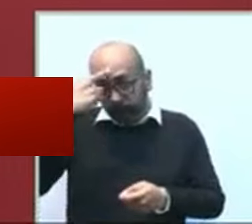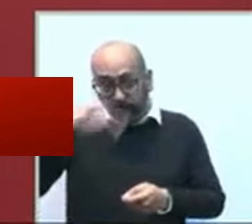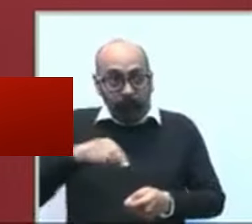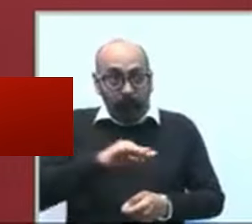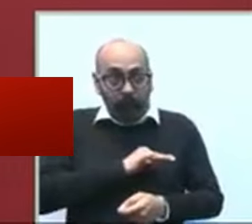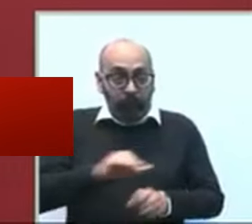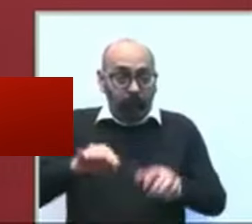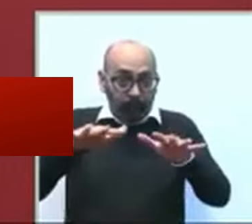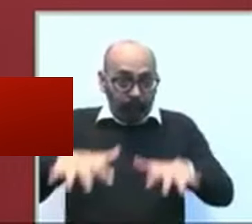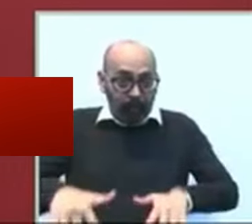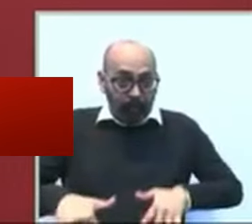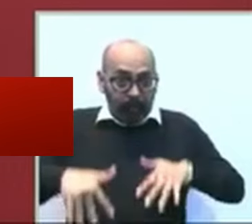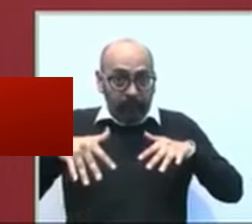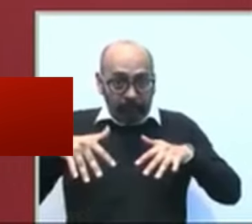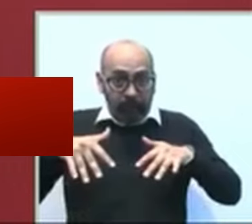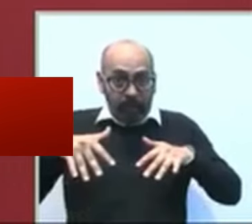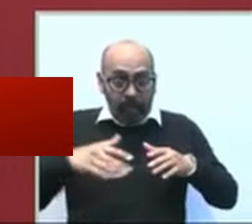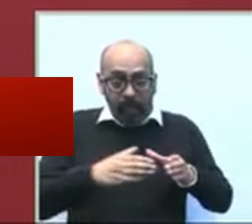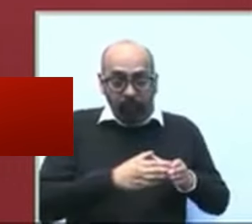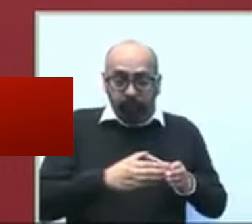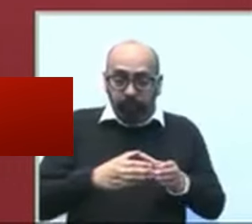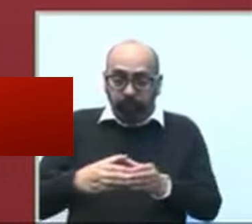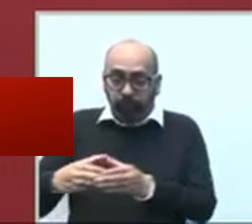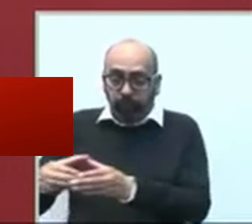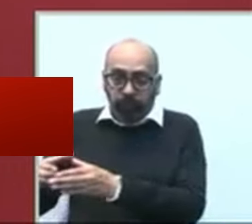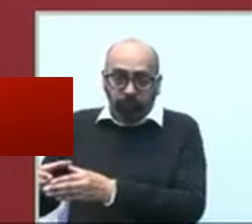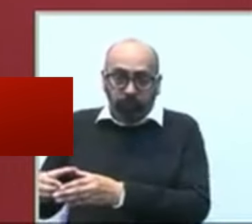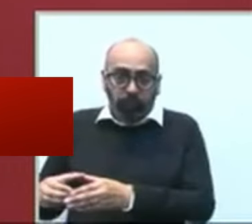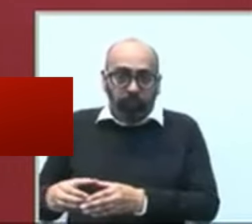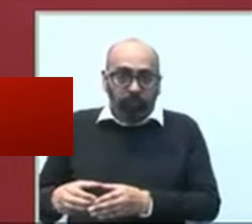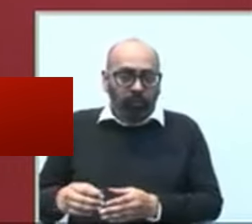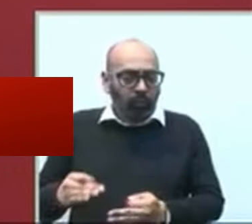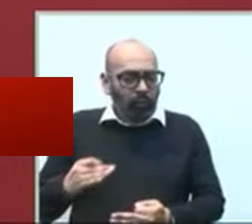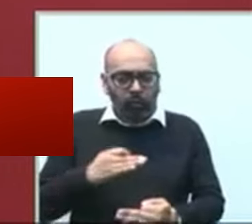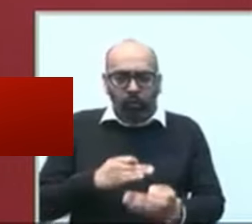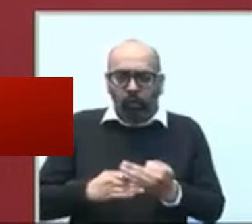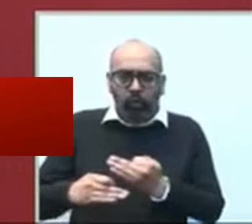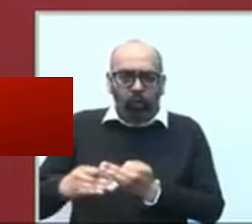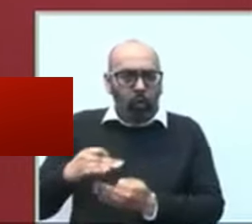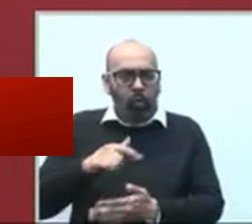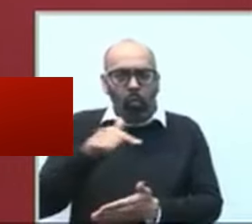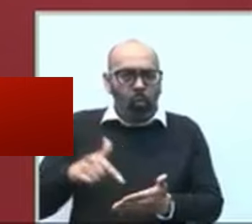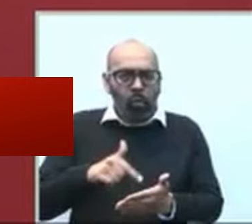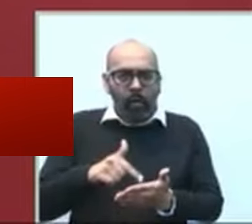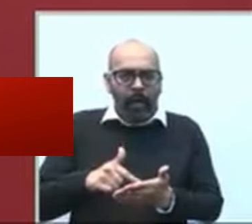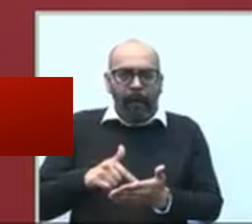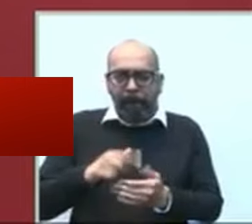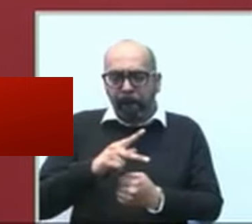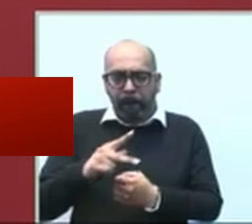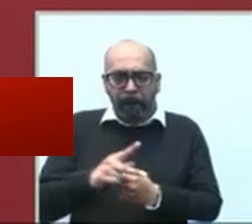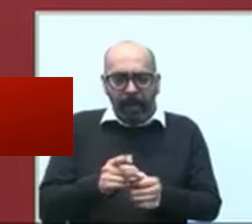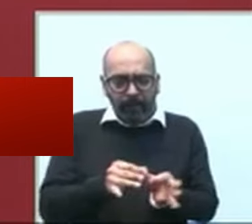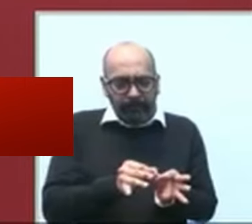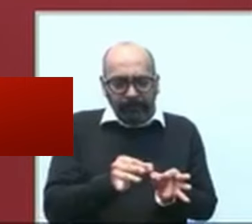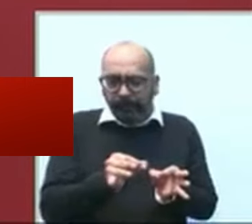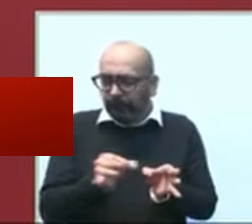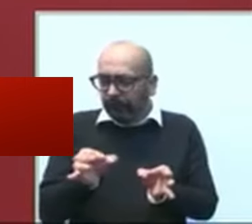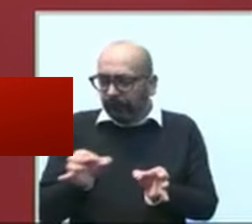jueces, sus magistrados y sus ministros. A ver, les pregunto, levante la mano aquí quien está de acuerdo en decidir a través del voto democrático jueces, magistrados y